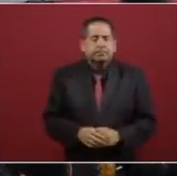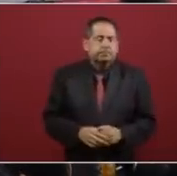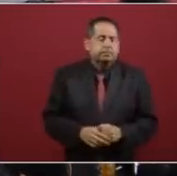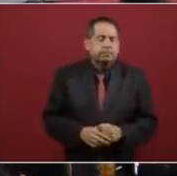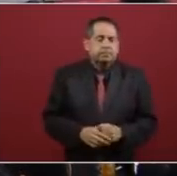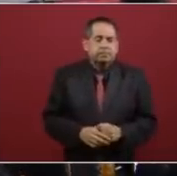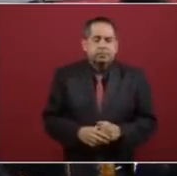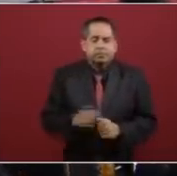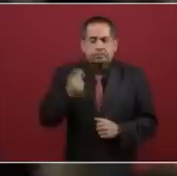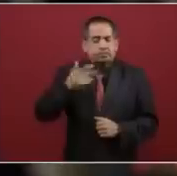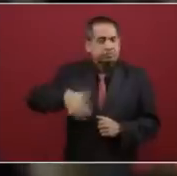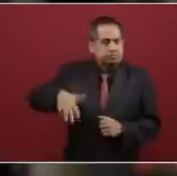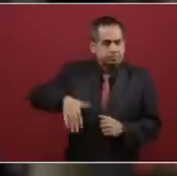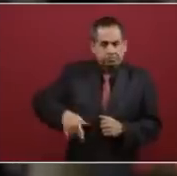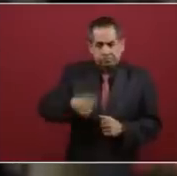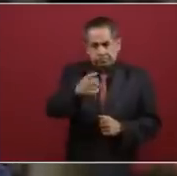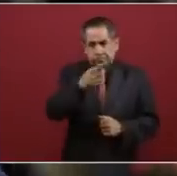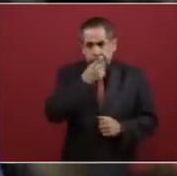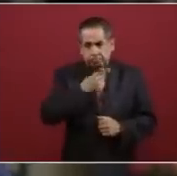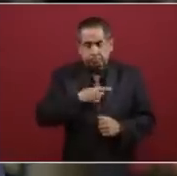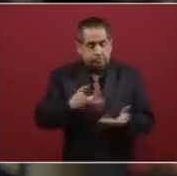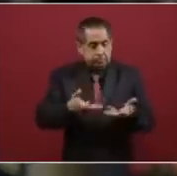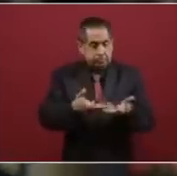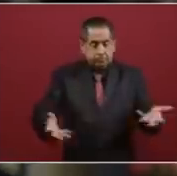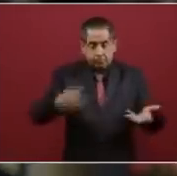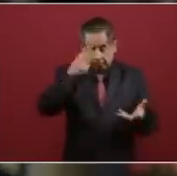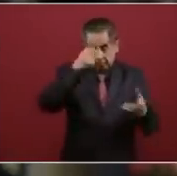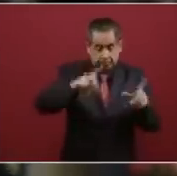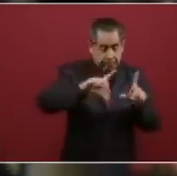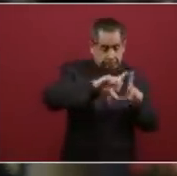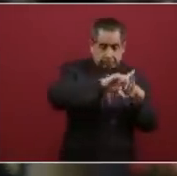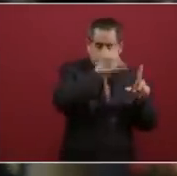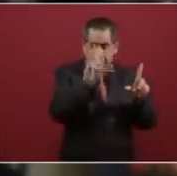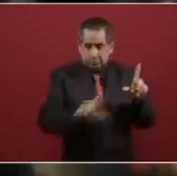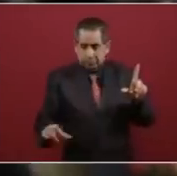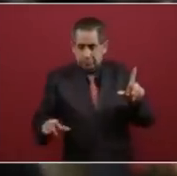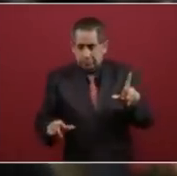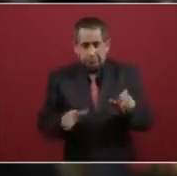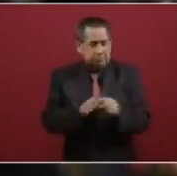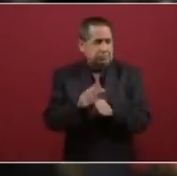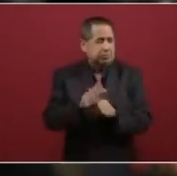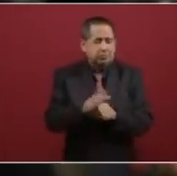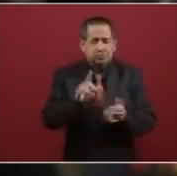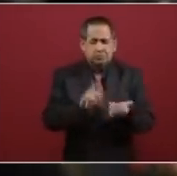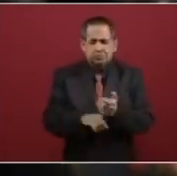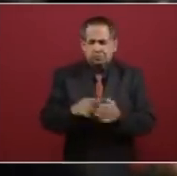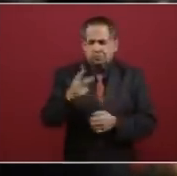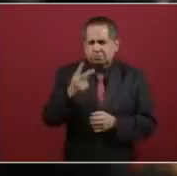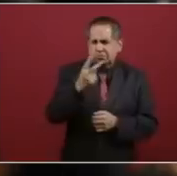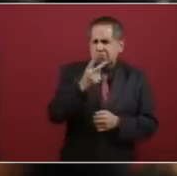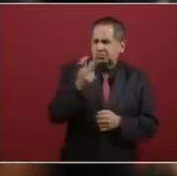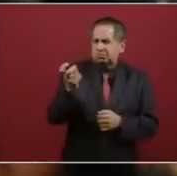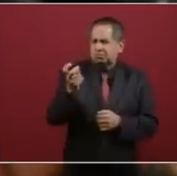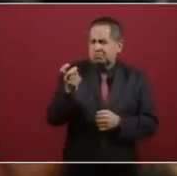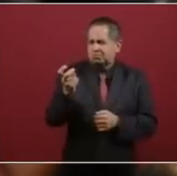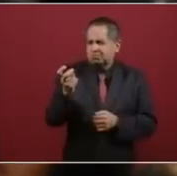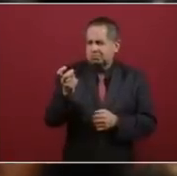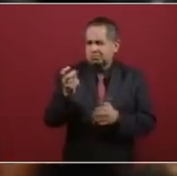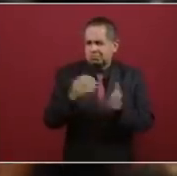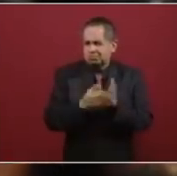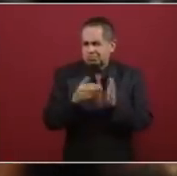Hace un momento acaba de mencionar usted que el territorio nacional tiene aproximadamente 200